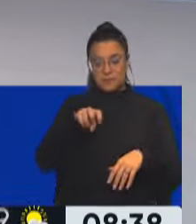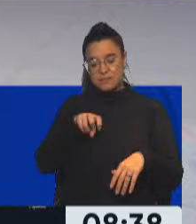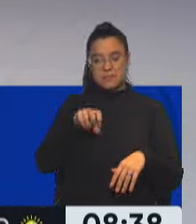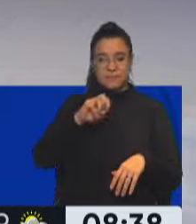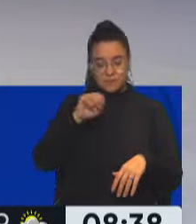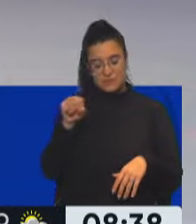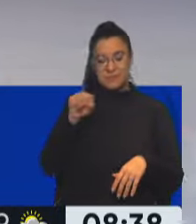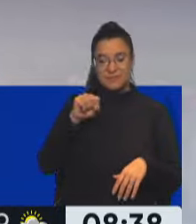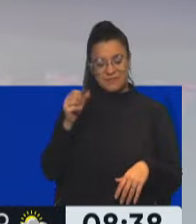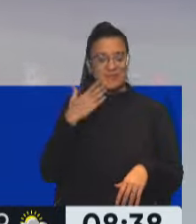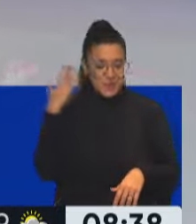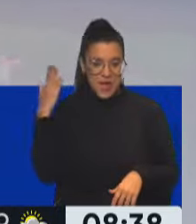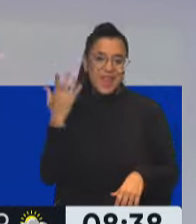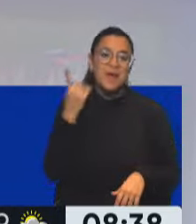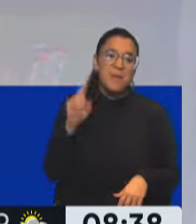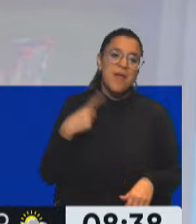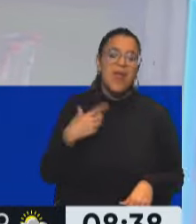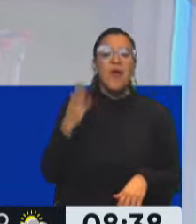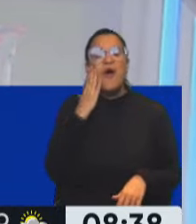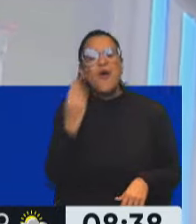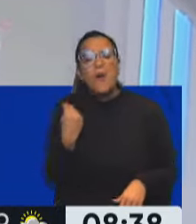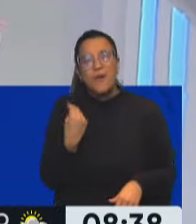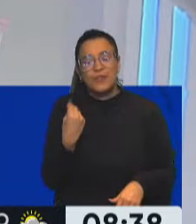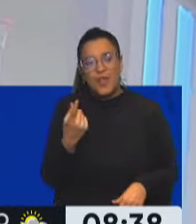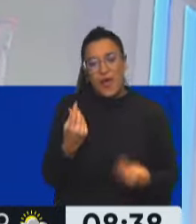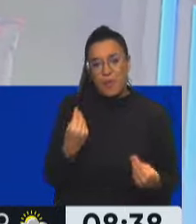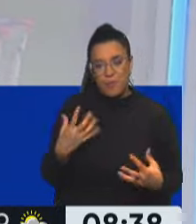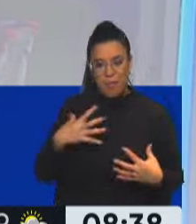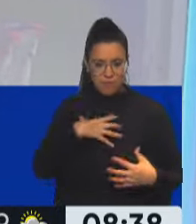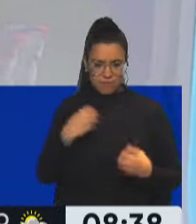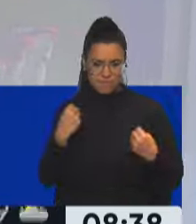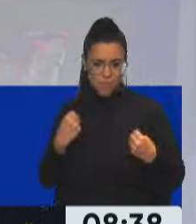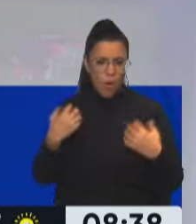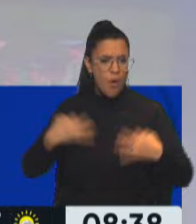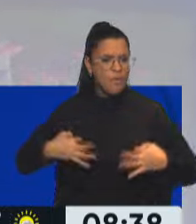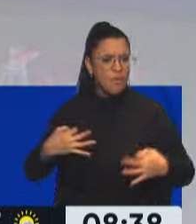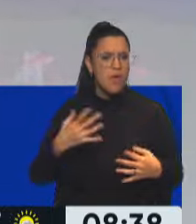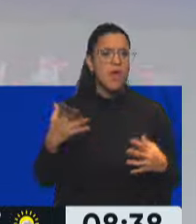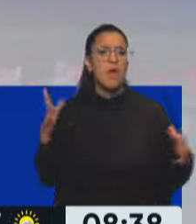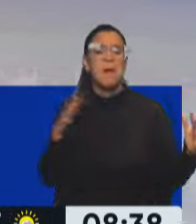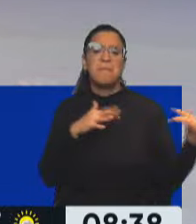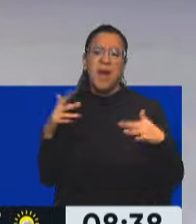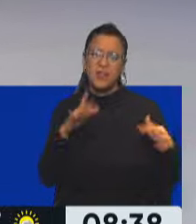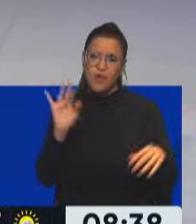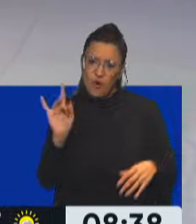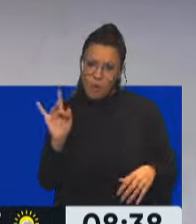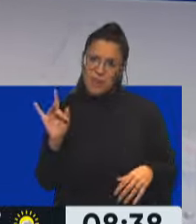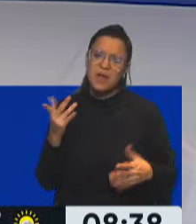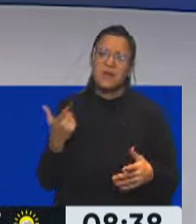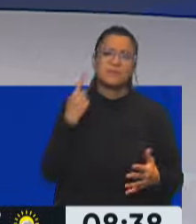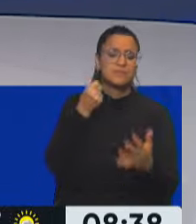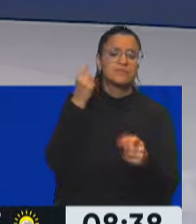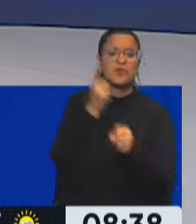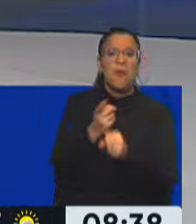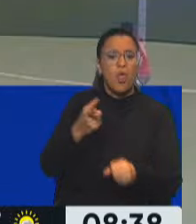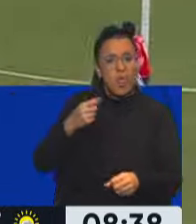podés. Pero, ¿quién se iba a dormir después de esa muestra de carácter? Un partido complicado, estrés. No se le podía ganar a Chile, que la